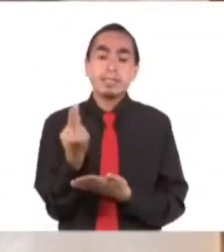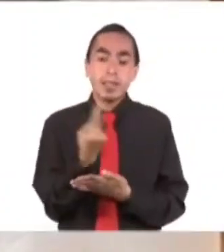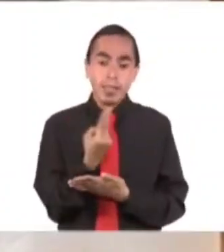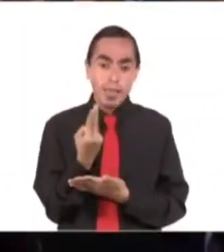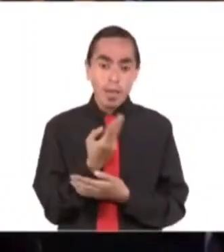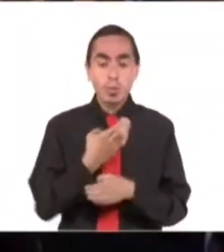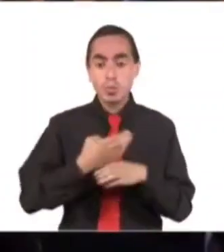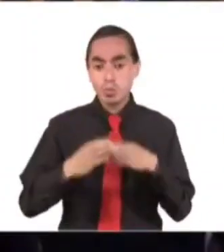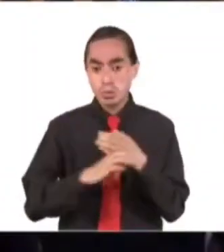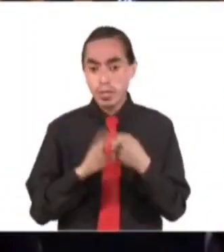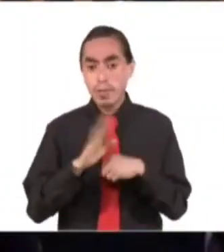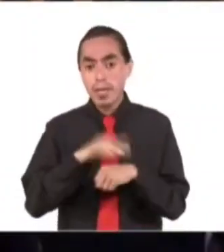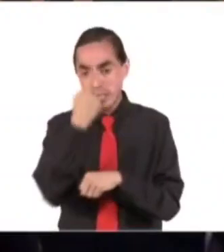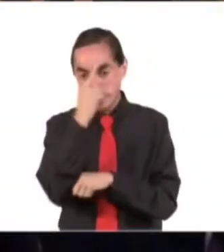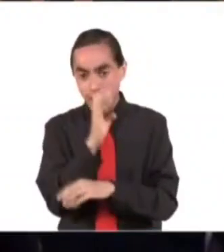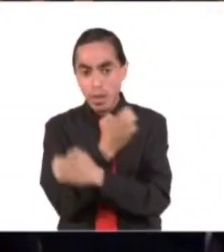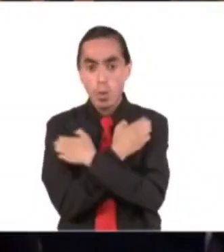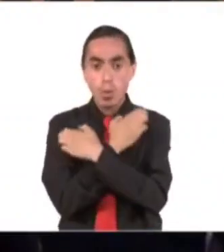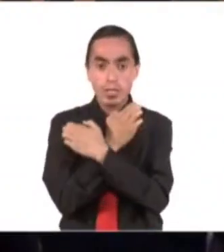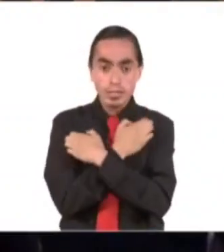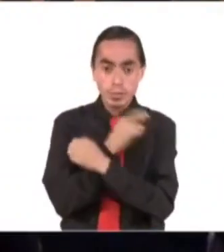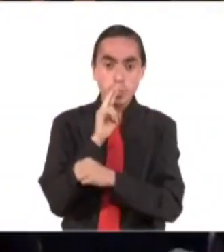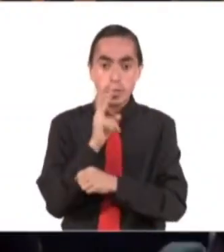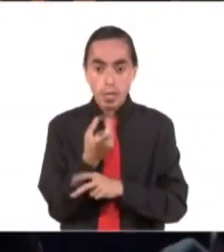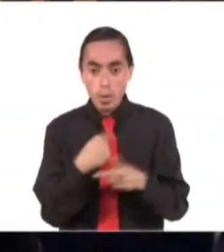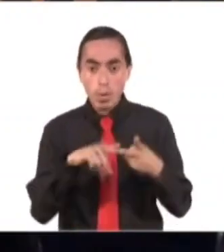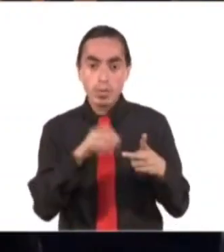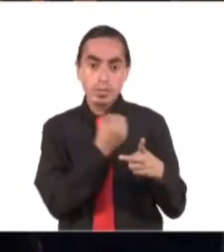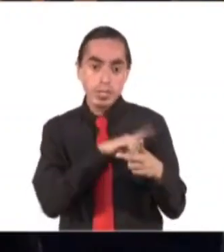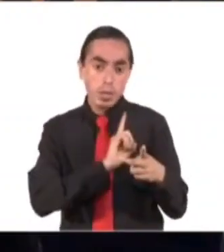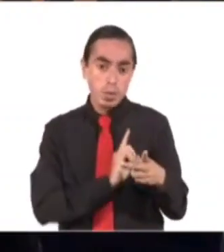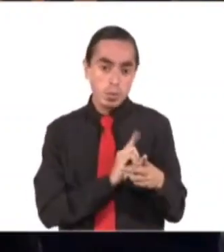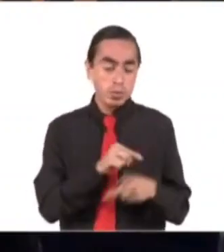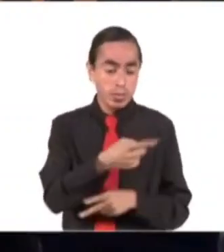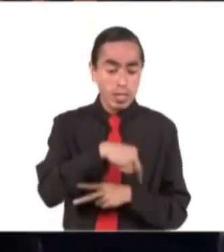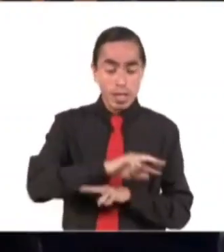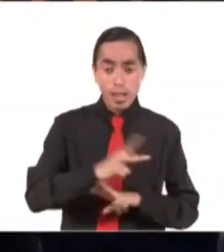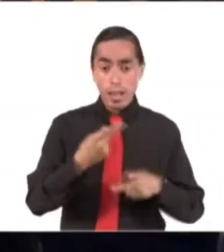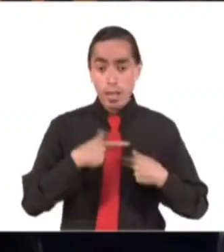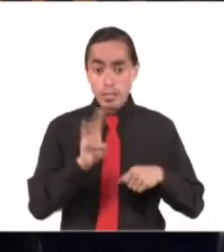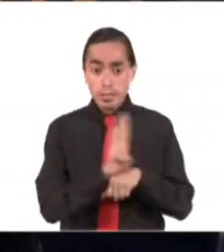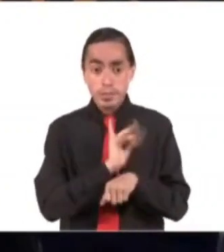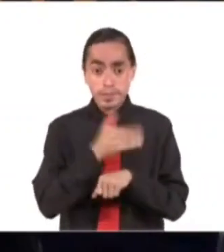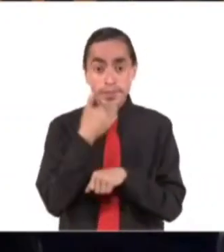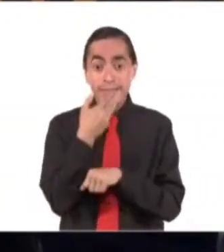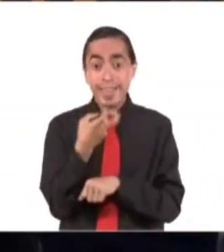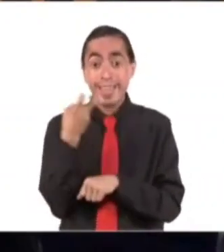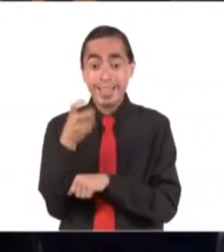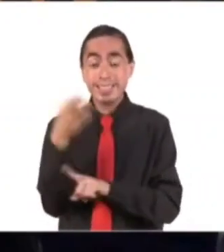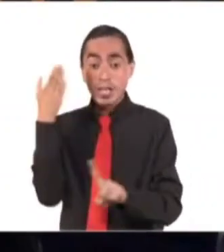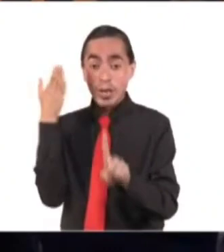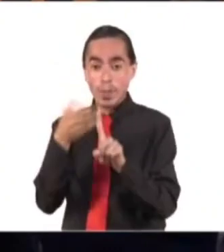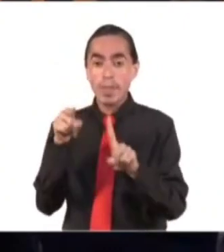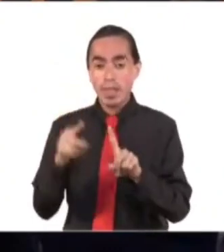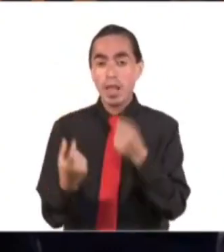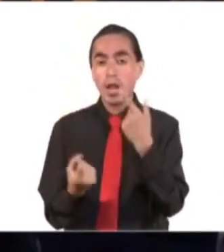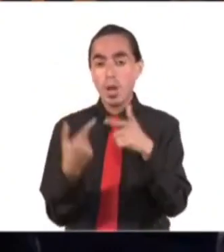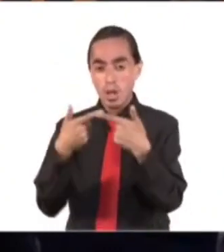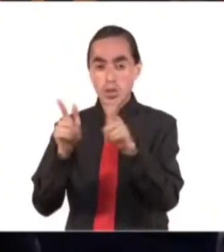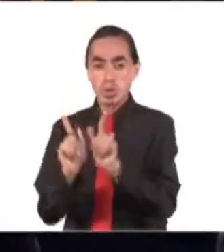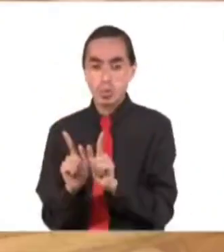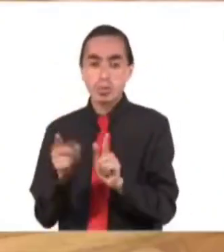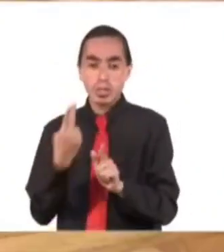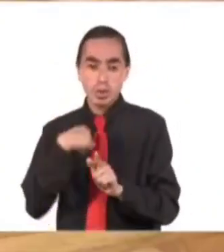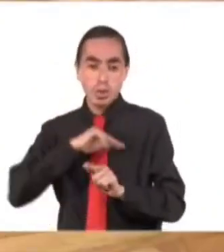para mejorar la educación, para mejorar la salud de todos los habitantes de este país, que ese es el objetivo que tienen grupos como el que